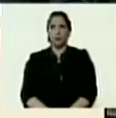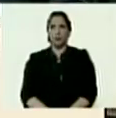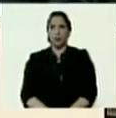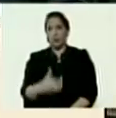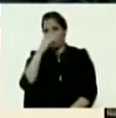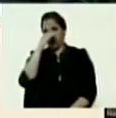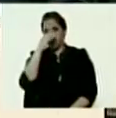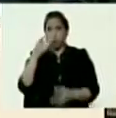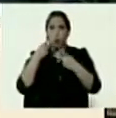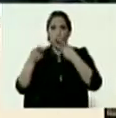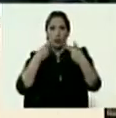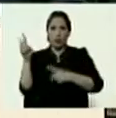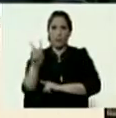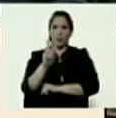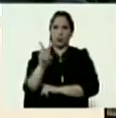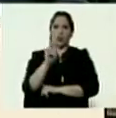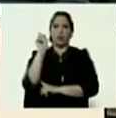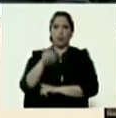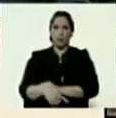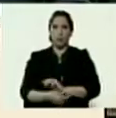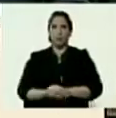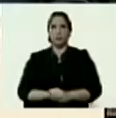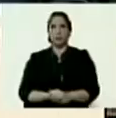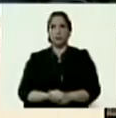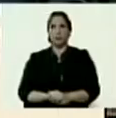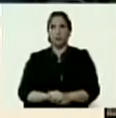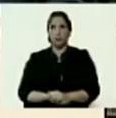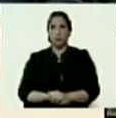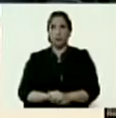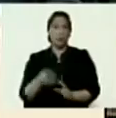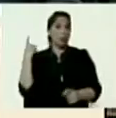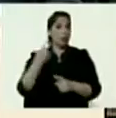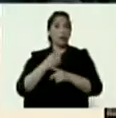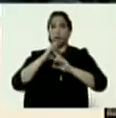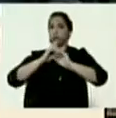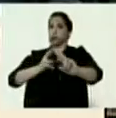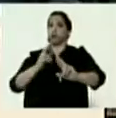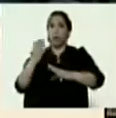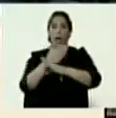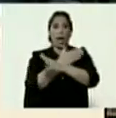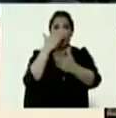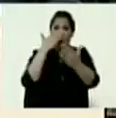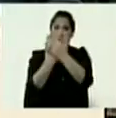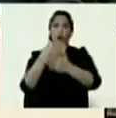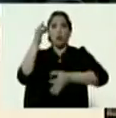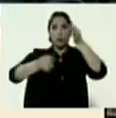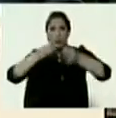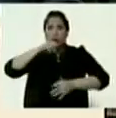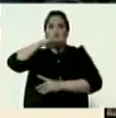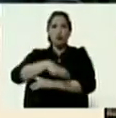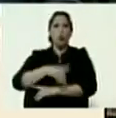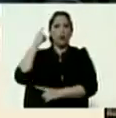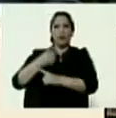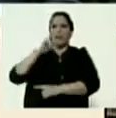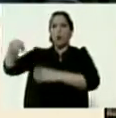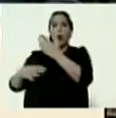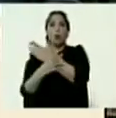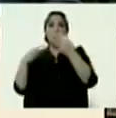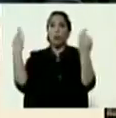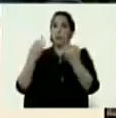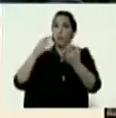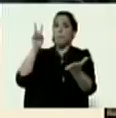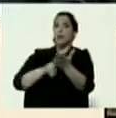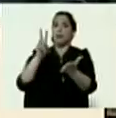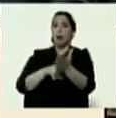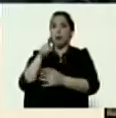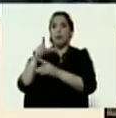en Venezuela también. Tendrá que responder ante la justicia, ante la historia, Juan Guaidó, si es cierto que